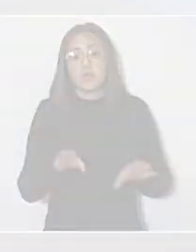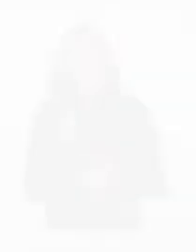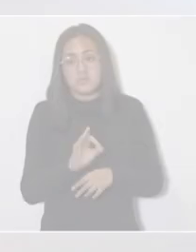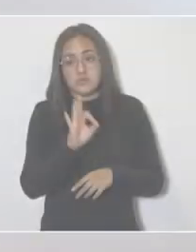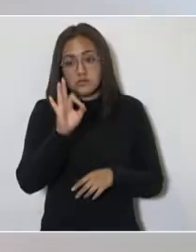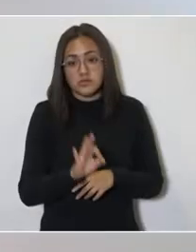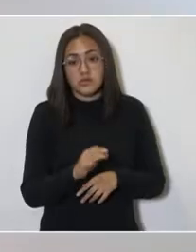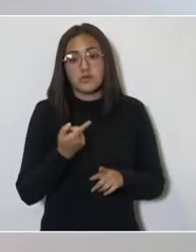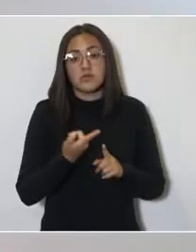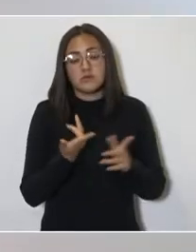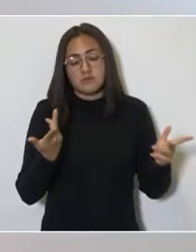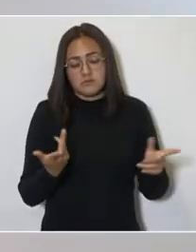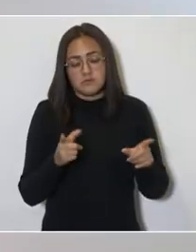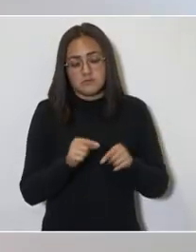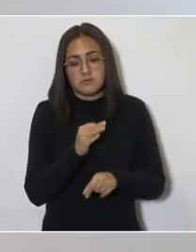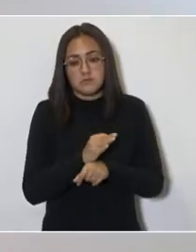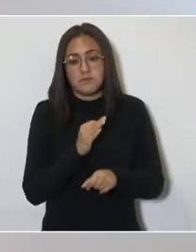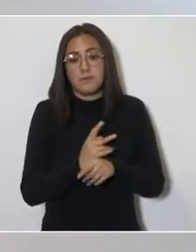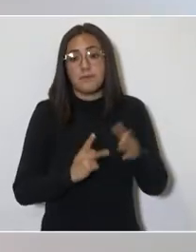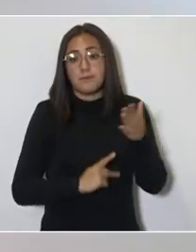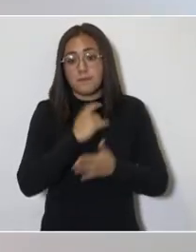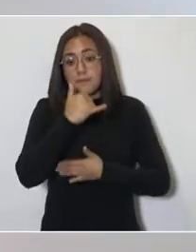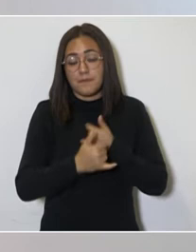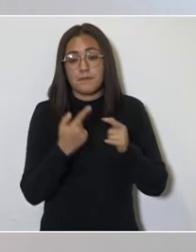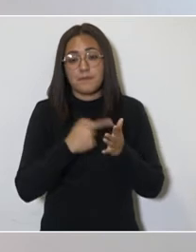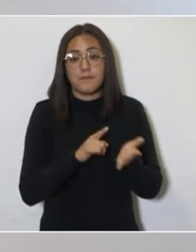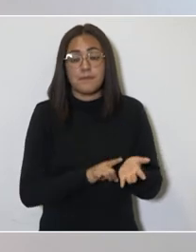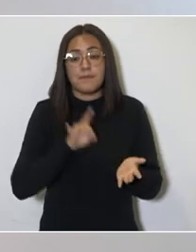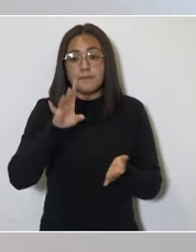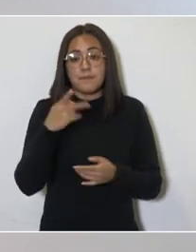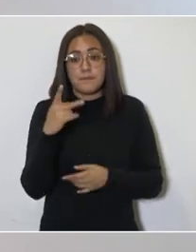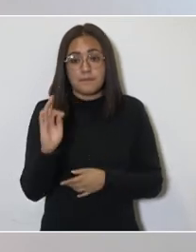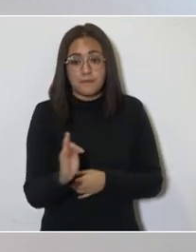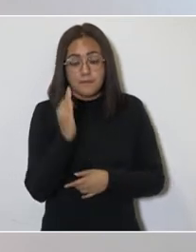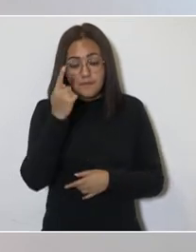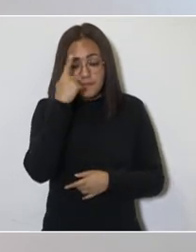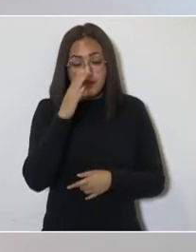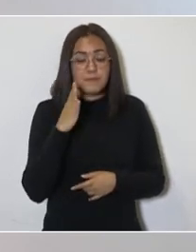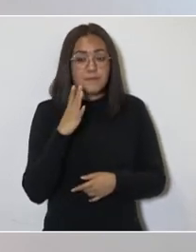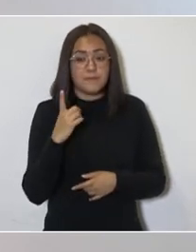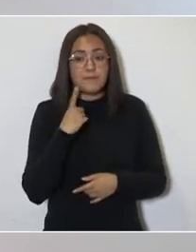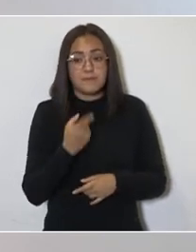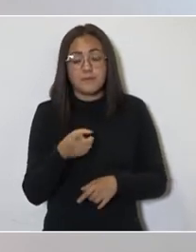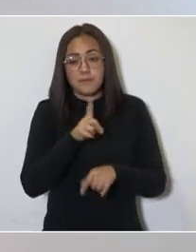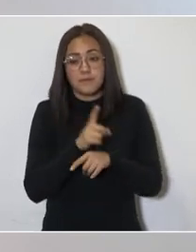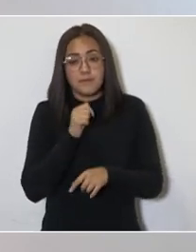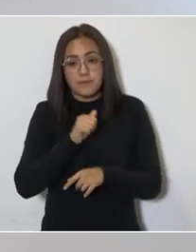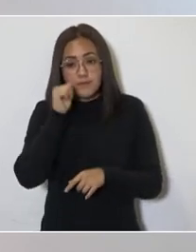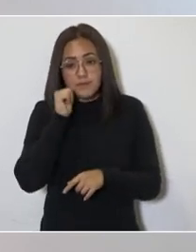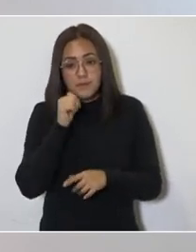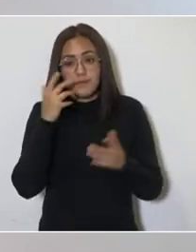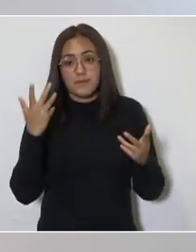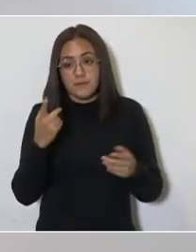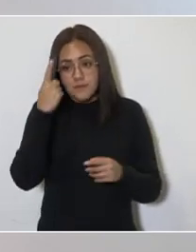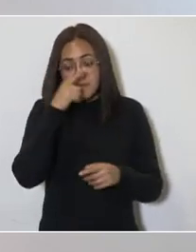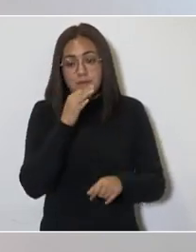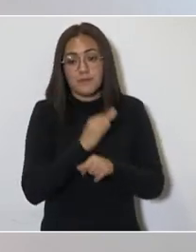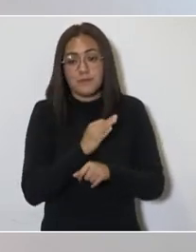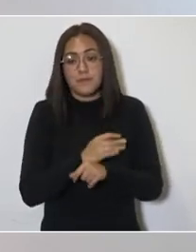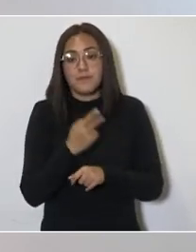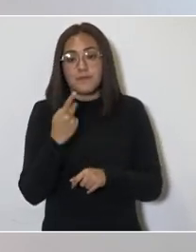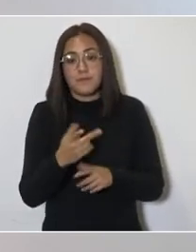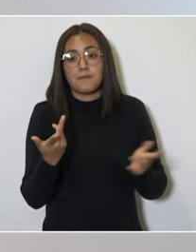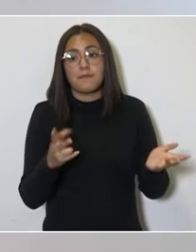nominales. En resumen, el proyecto que envía la Federación a la Cámara de Diputados el día de ayer para su